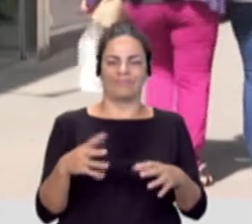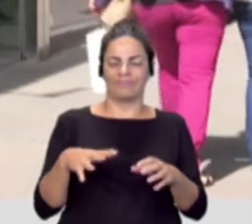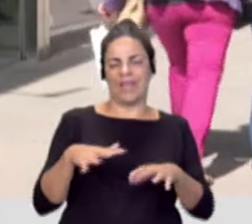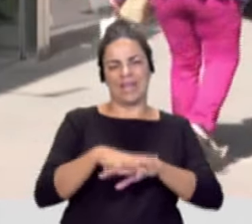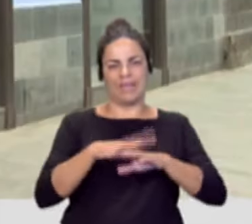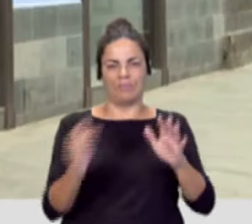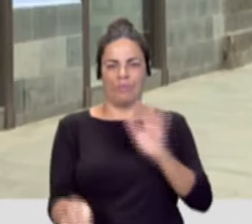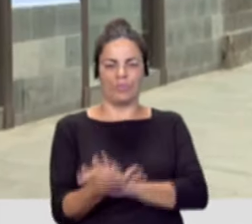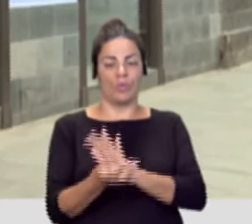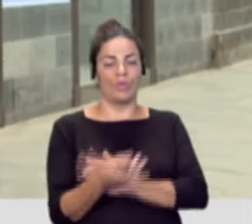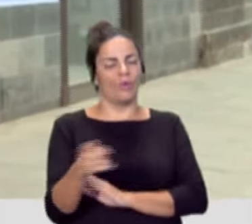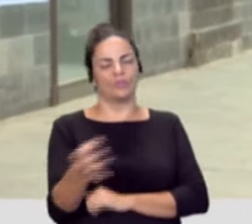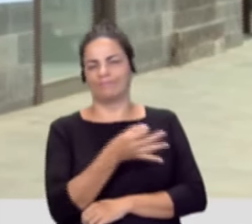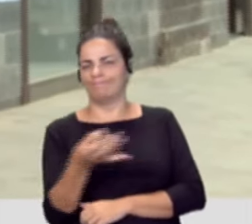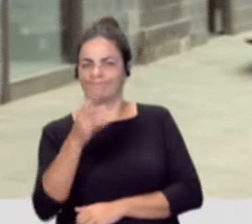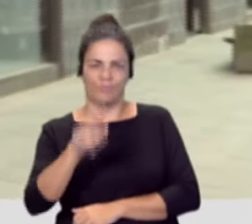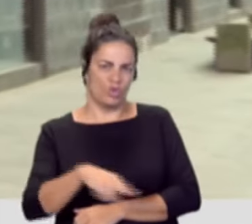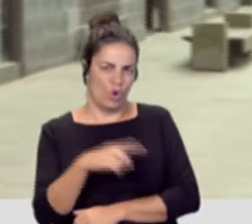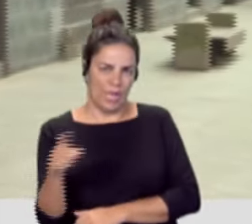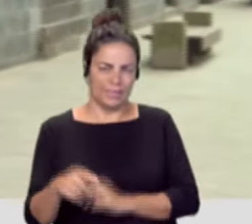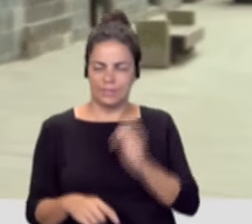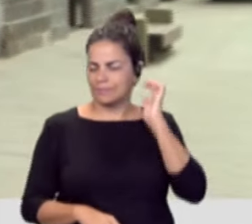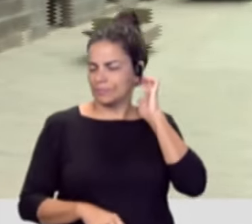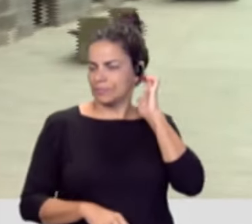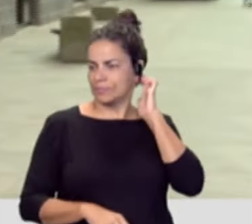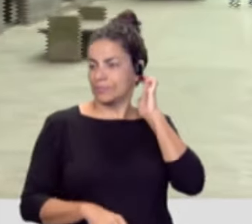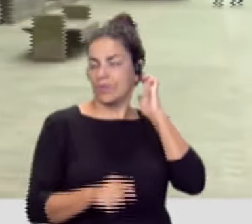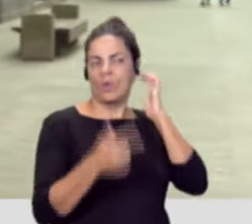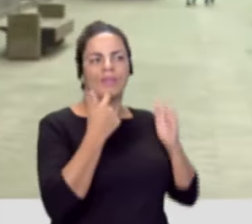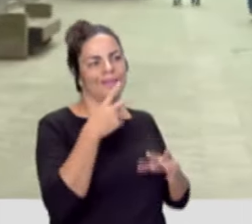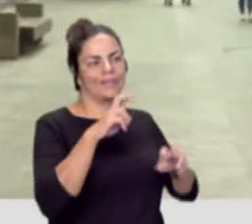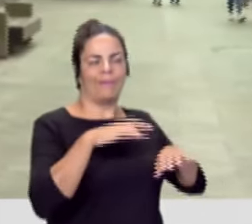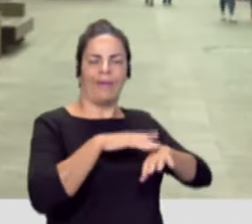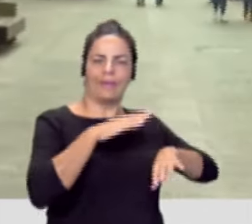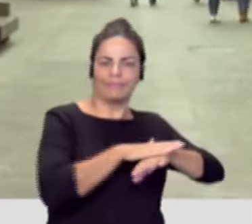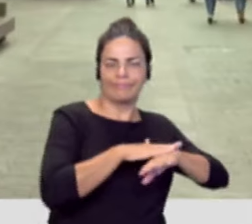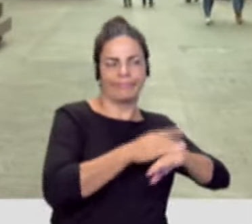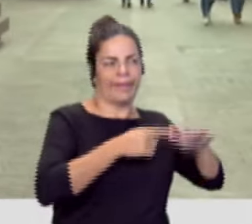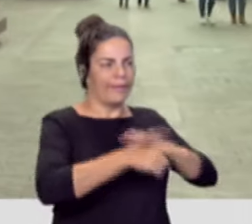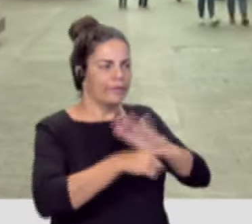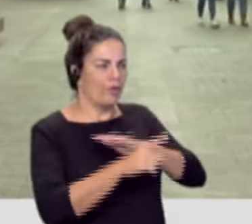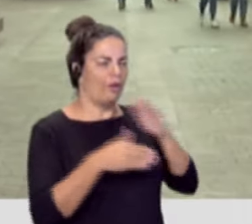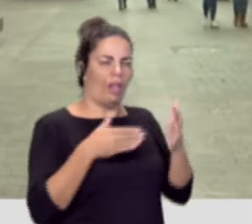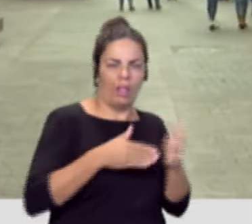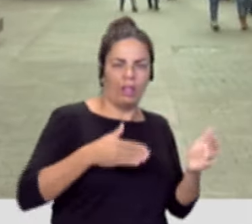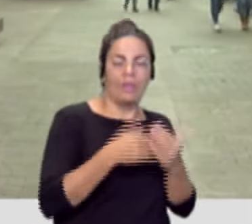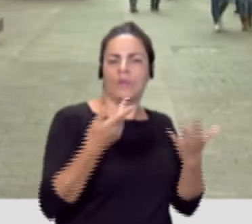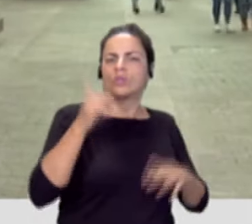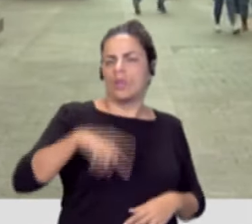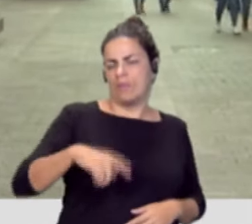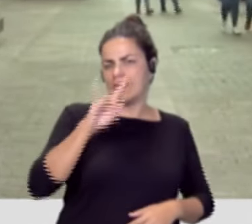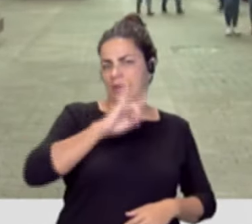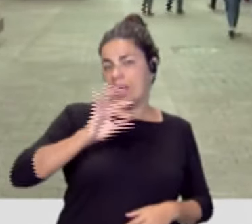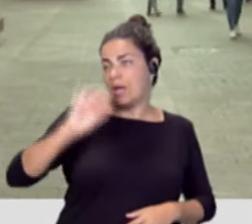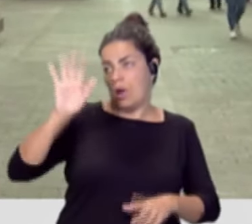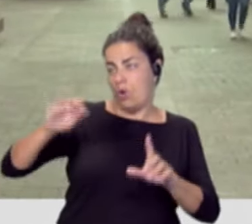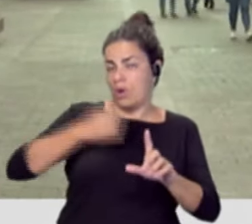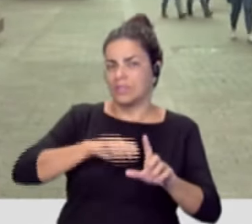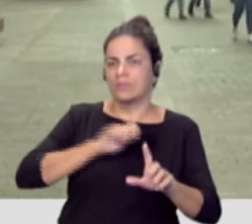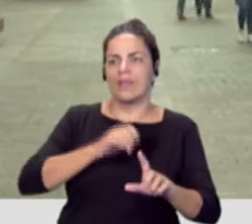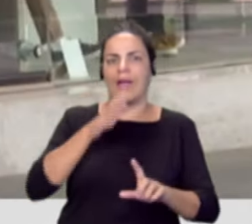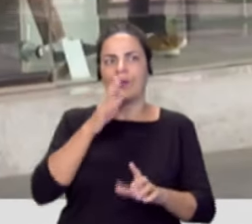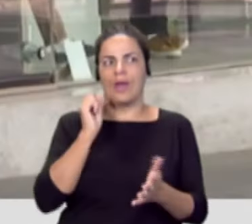Hablaba usted de las trabas administrativas, pero también otro de los retos a los que se enfrentan los empresarios de las islas y ahora mismo del país es a esa posible reducción de la